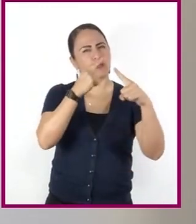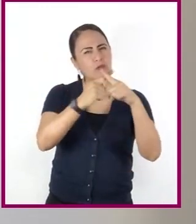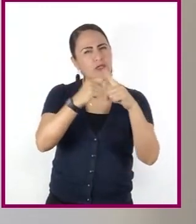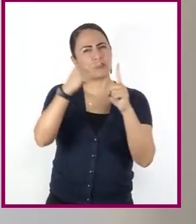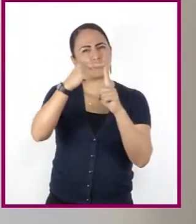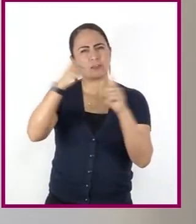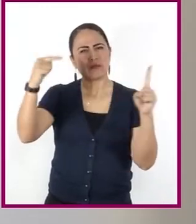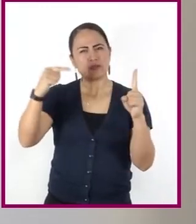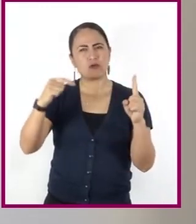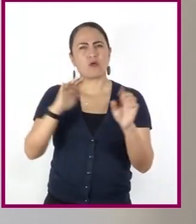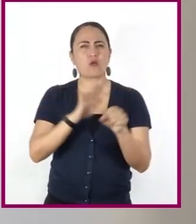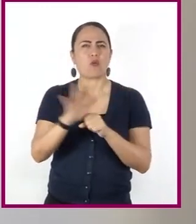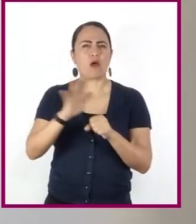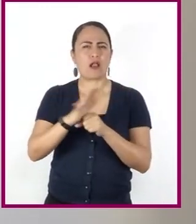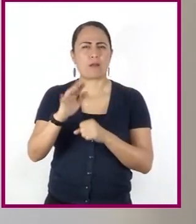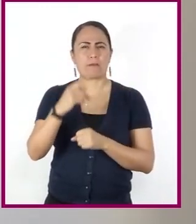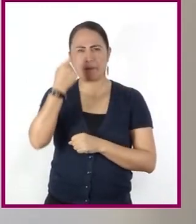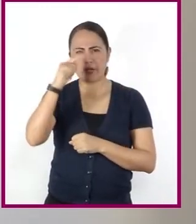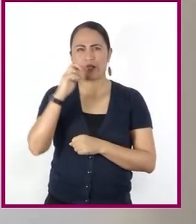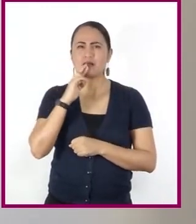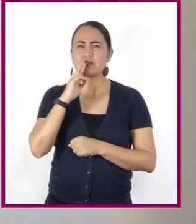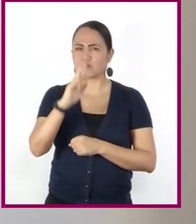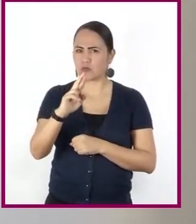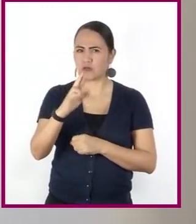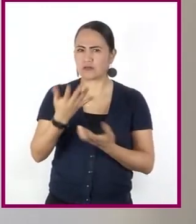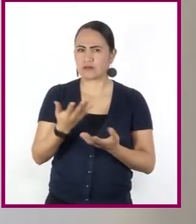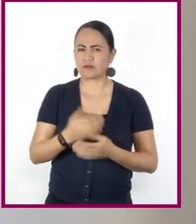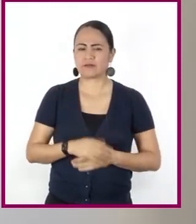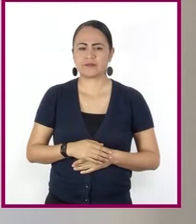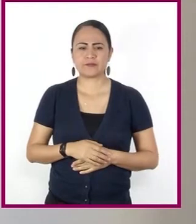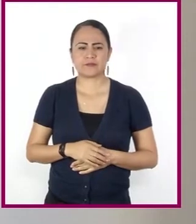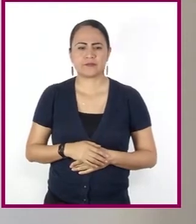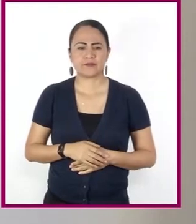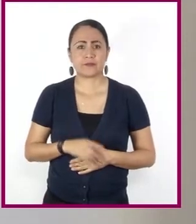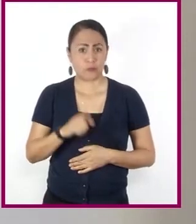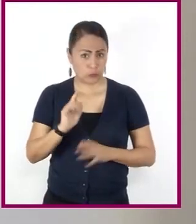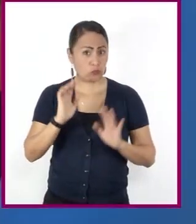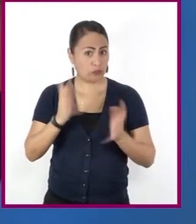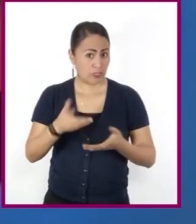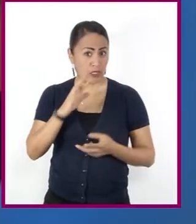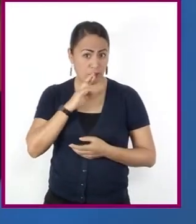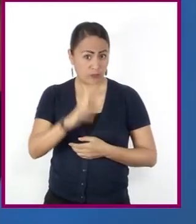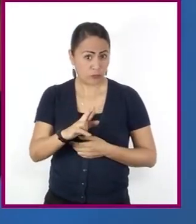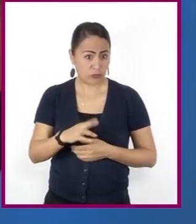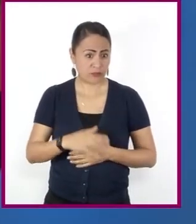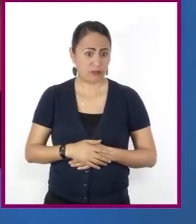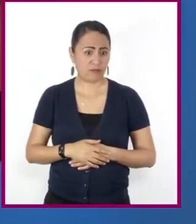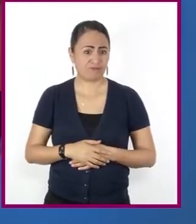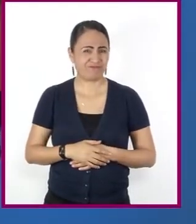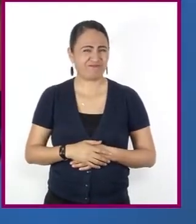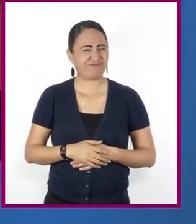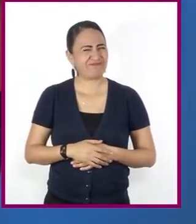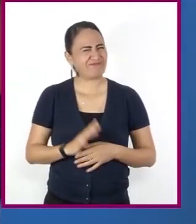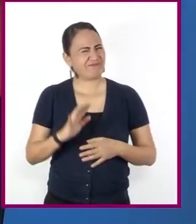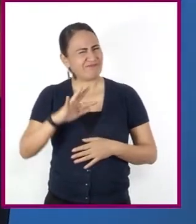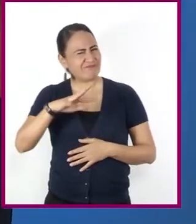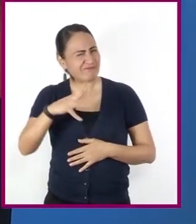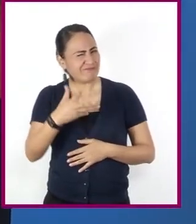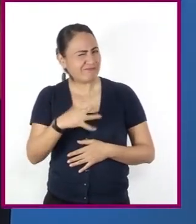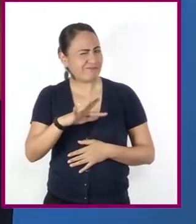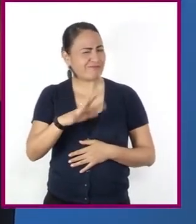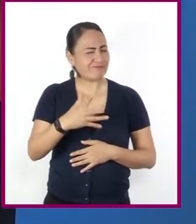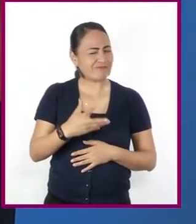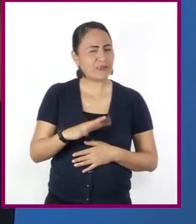a la respuesta dentro del contexto planteado. ¿Tienes la respuesta? Son